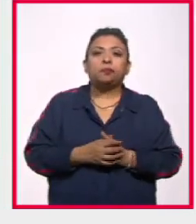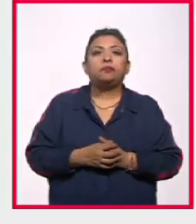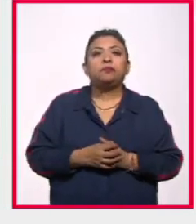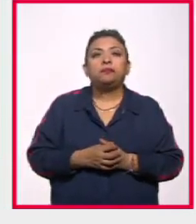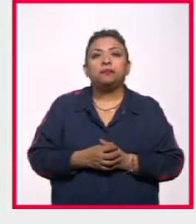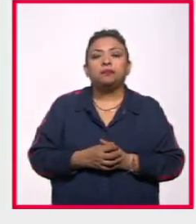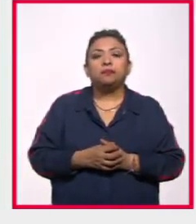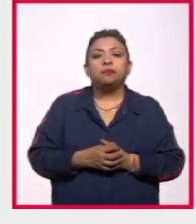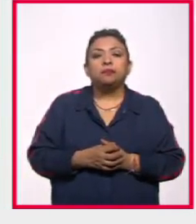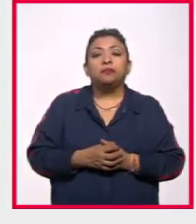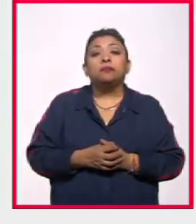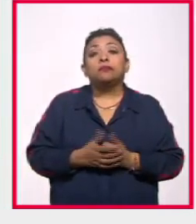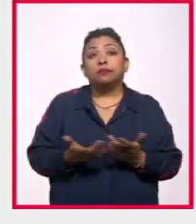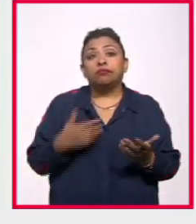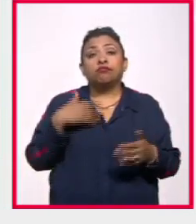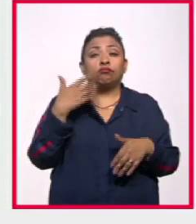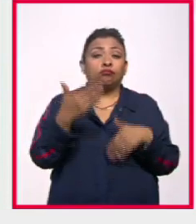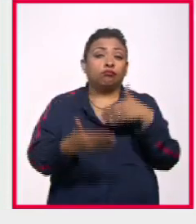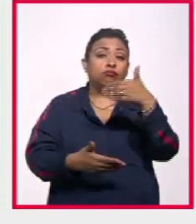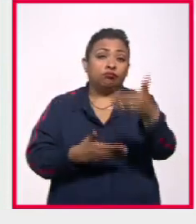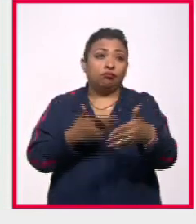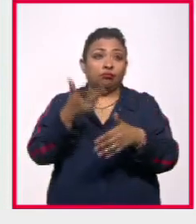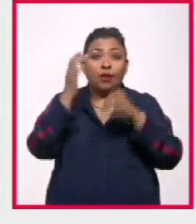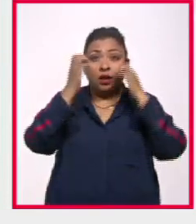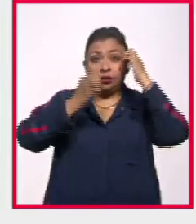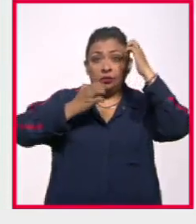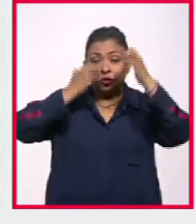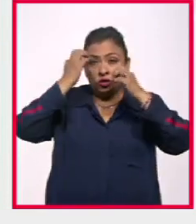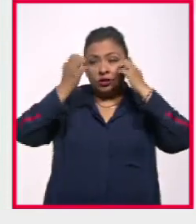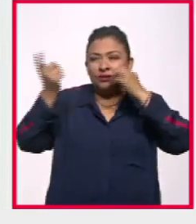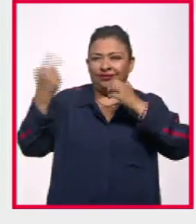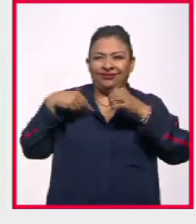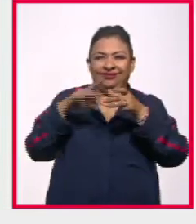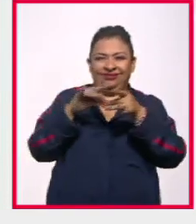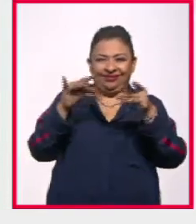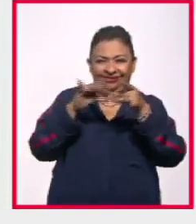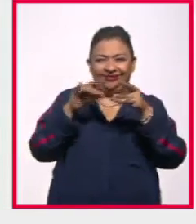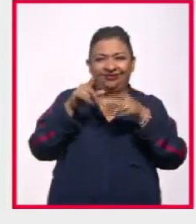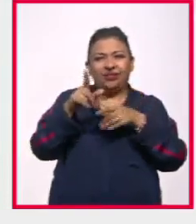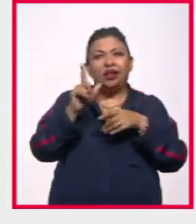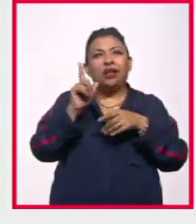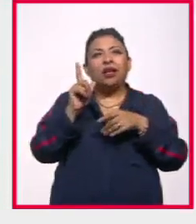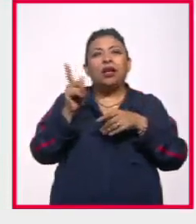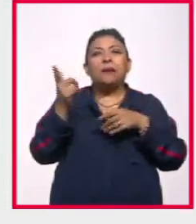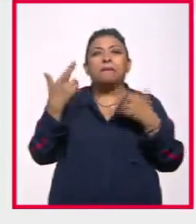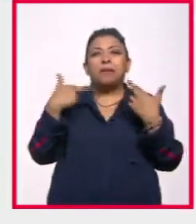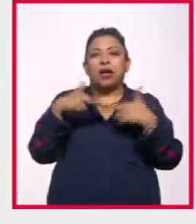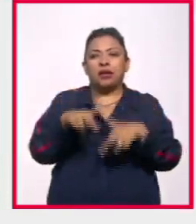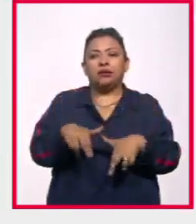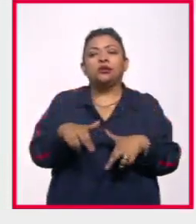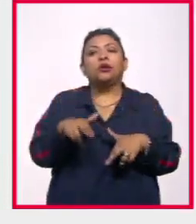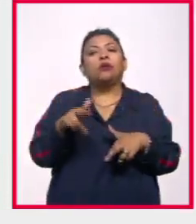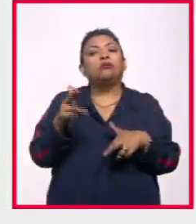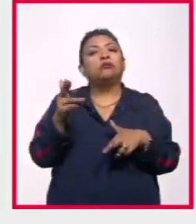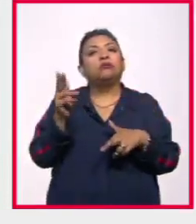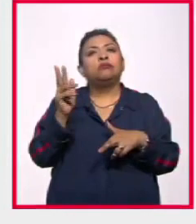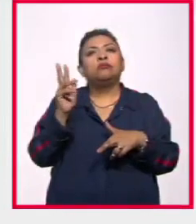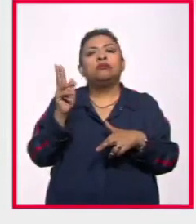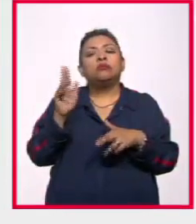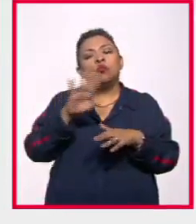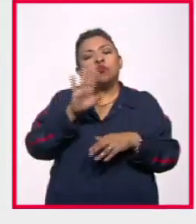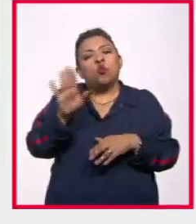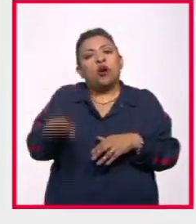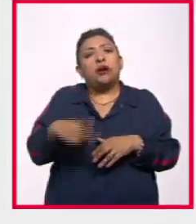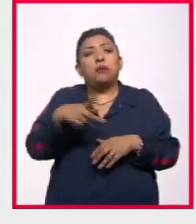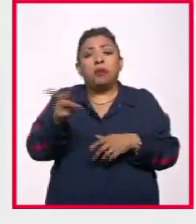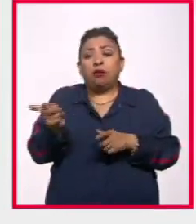Y bueno, pues en el transcurso de esta exposición, en lo que nos montábamos, el maestro nos dejó, pero nos deja lo que